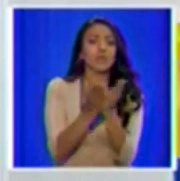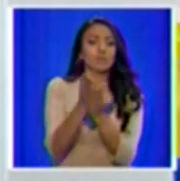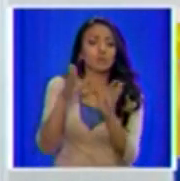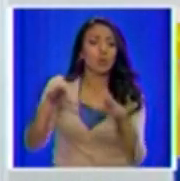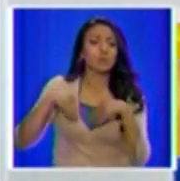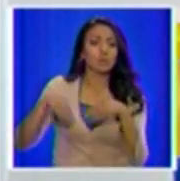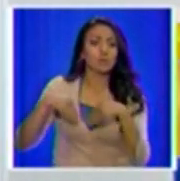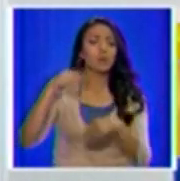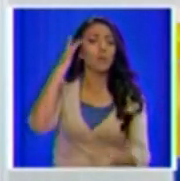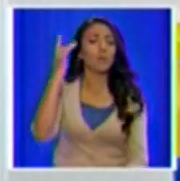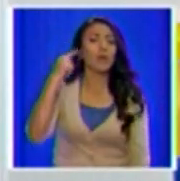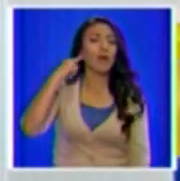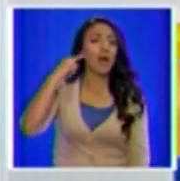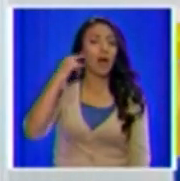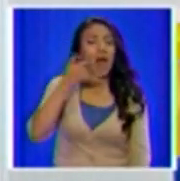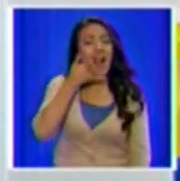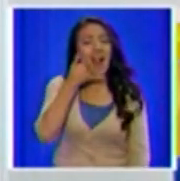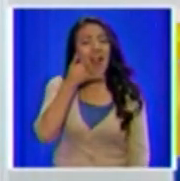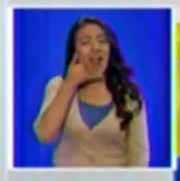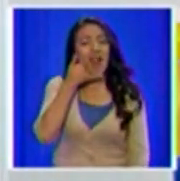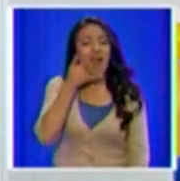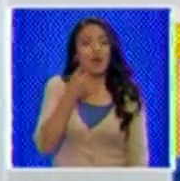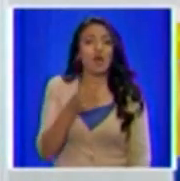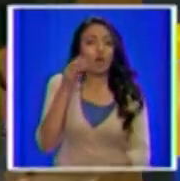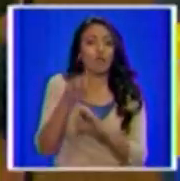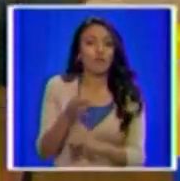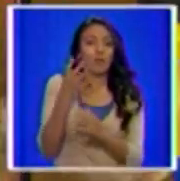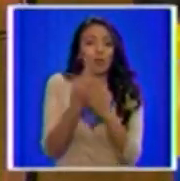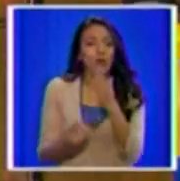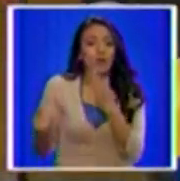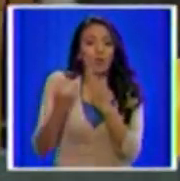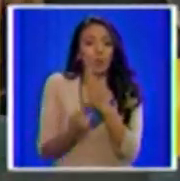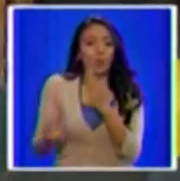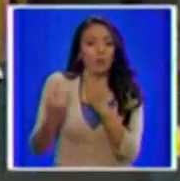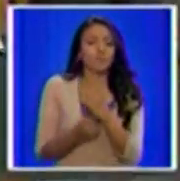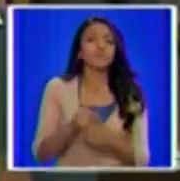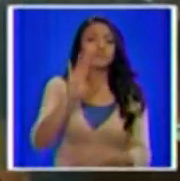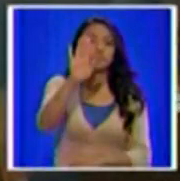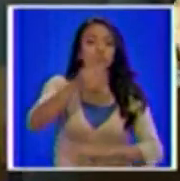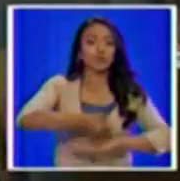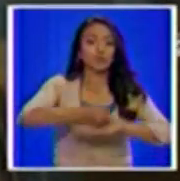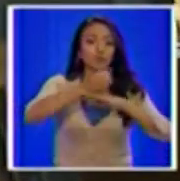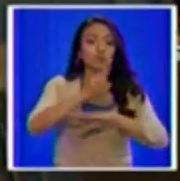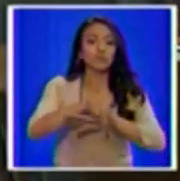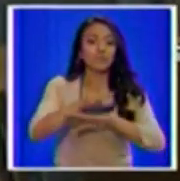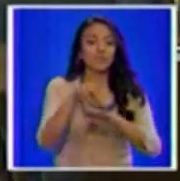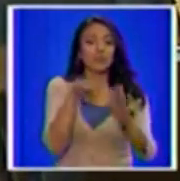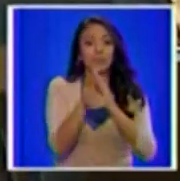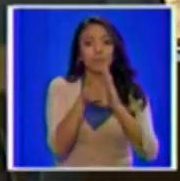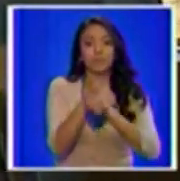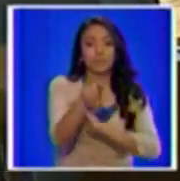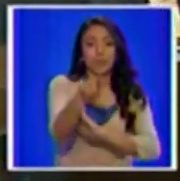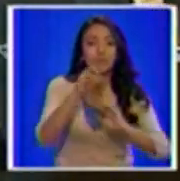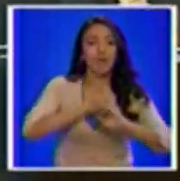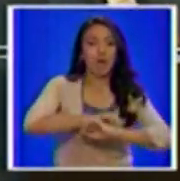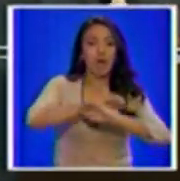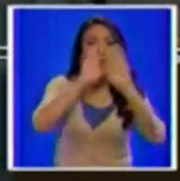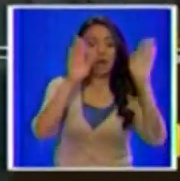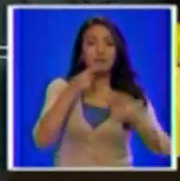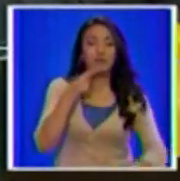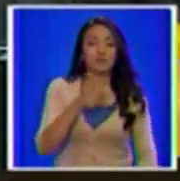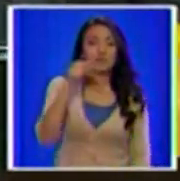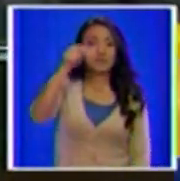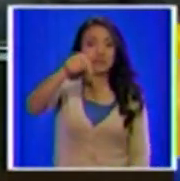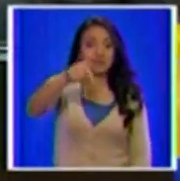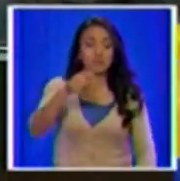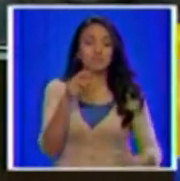que mantienen las grabaciones con tales confirmaciones. El superintendente de bancos, Juan Carlos Noboa, aclaró que ese organismo